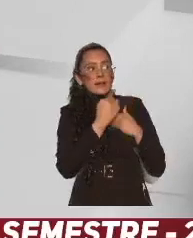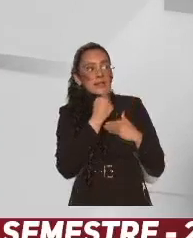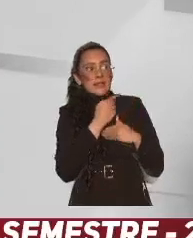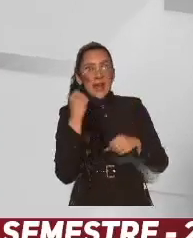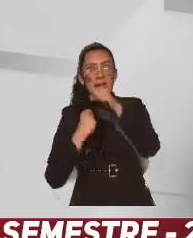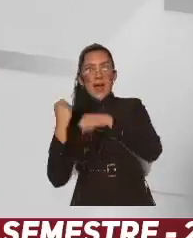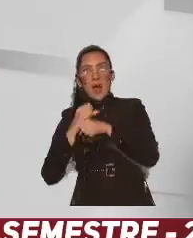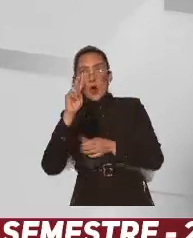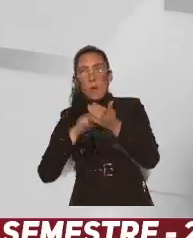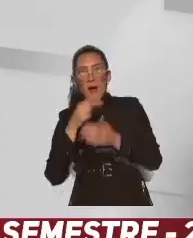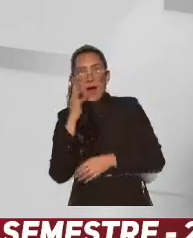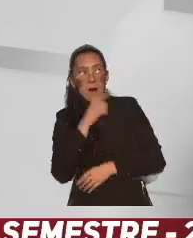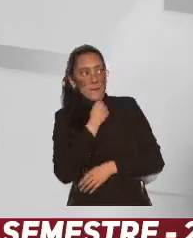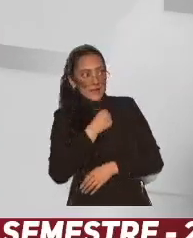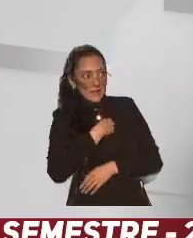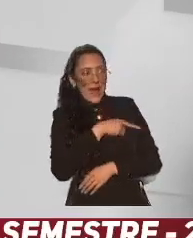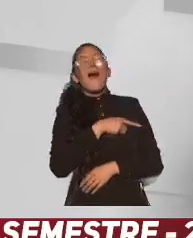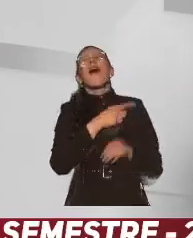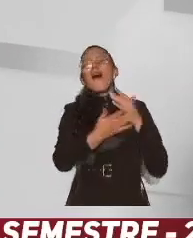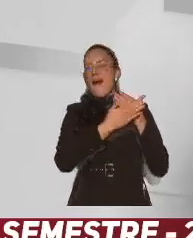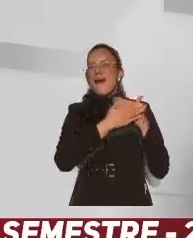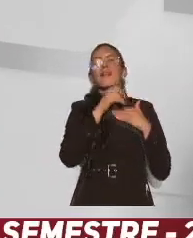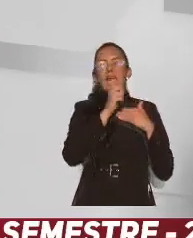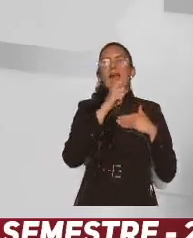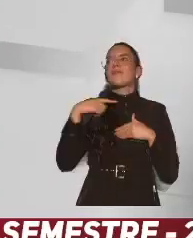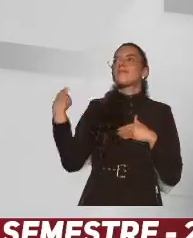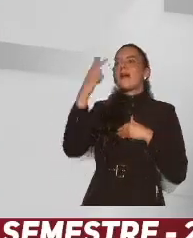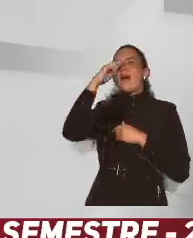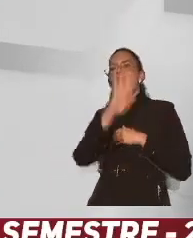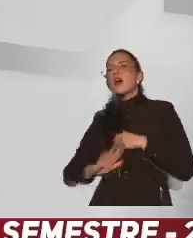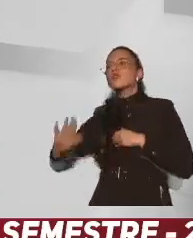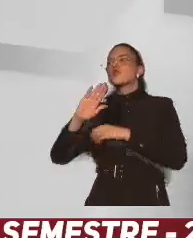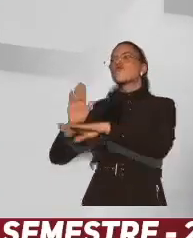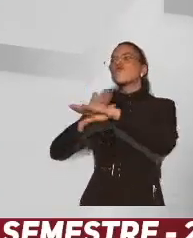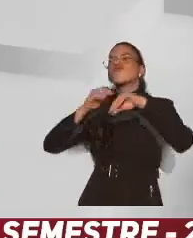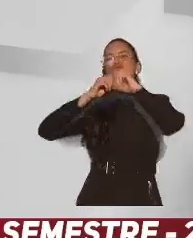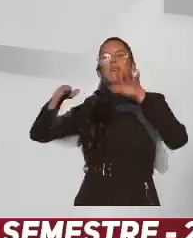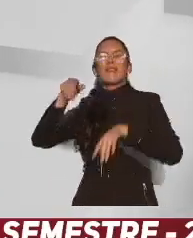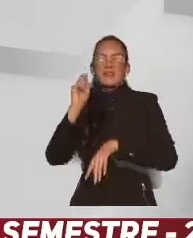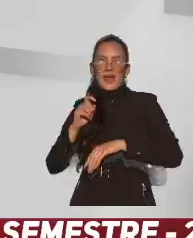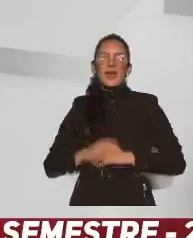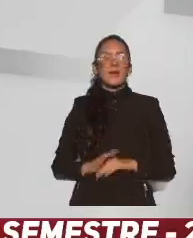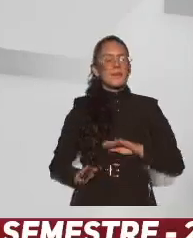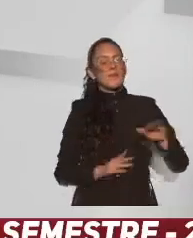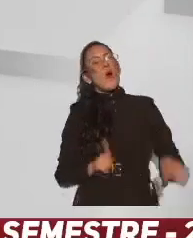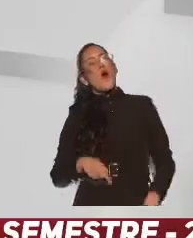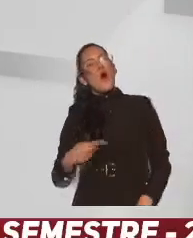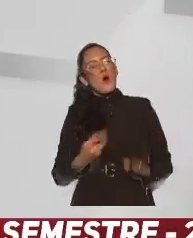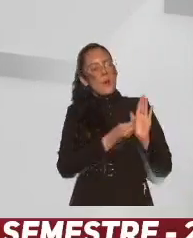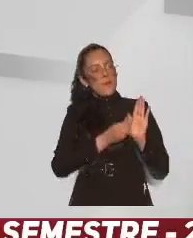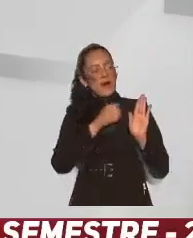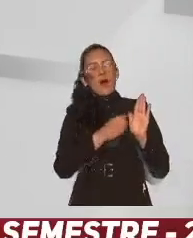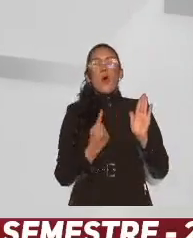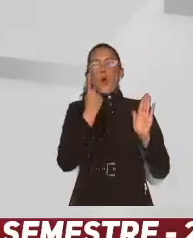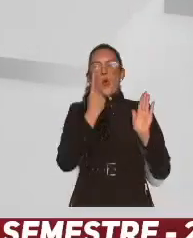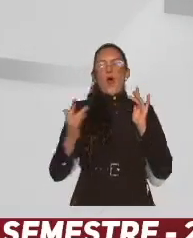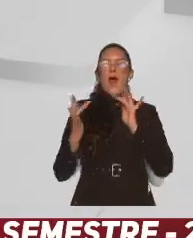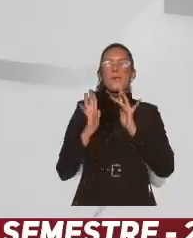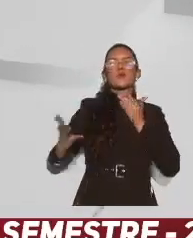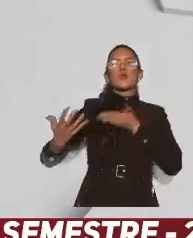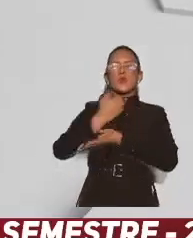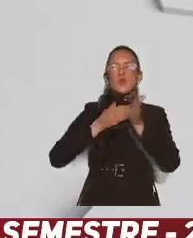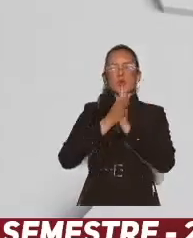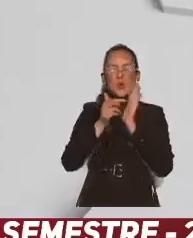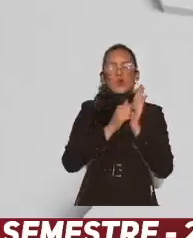Derecho de Acceso a la Información Pública Nacional y se dictan otras disposiciones, y el Manual Único de Rendición de Cuentas del